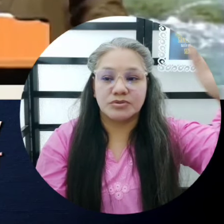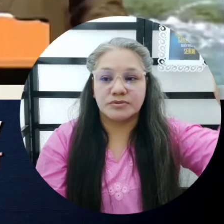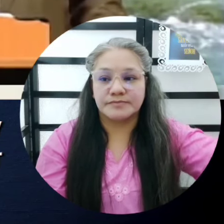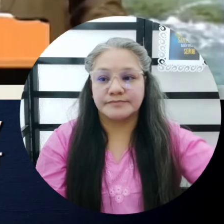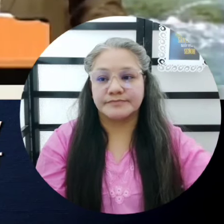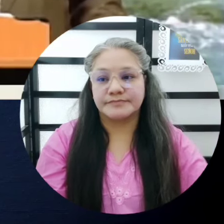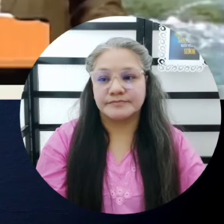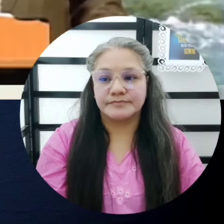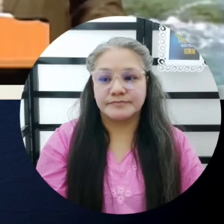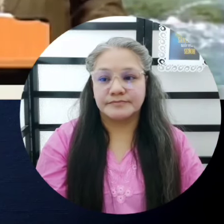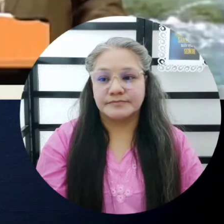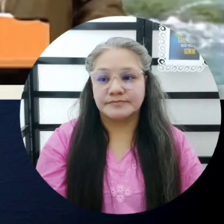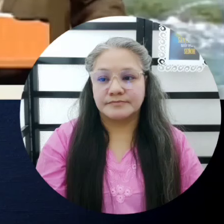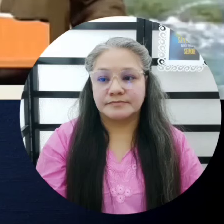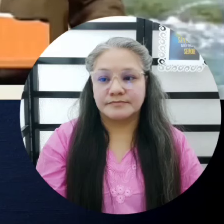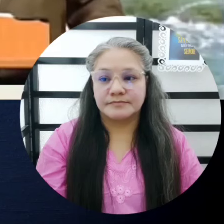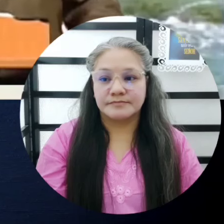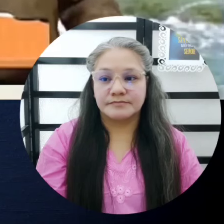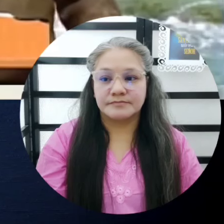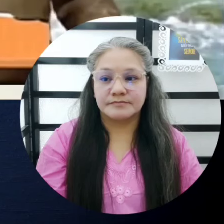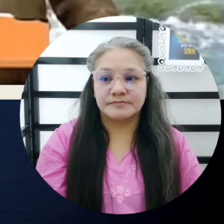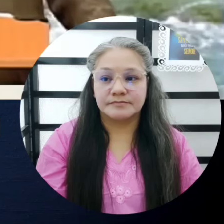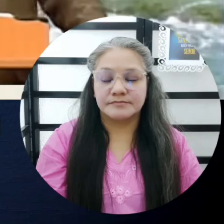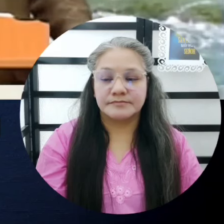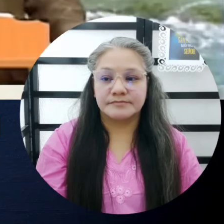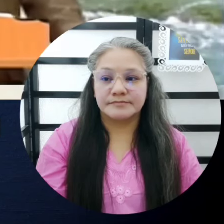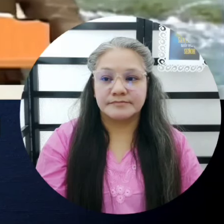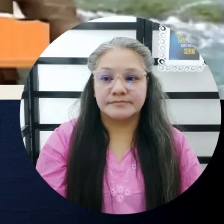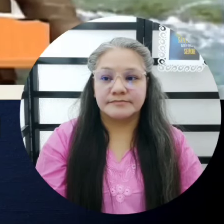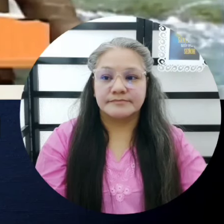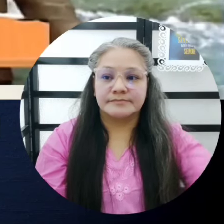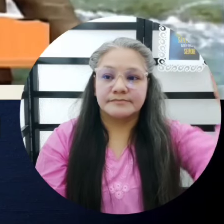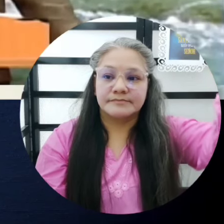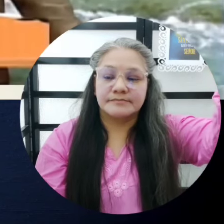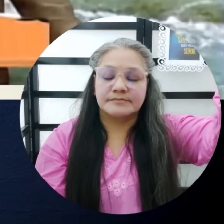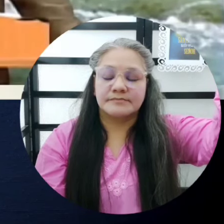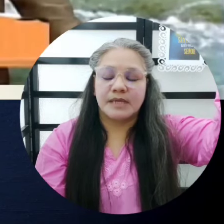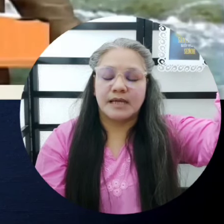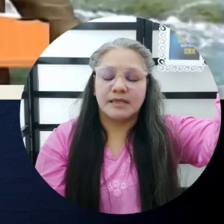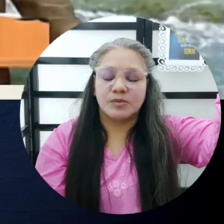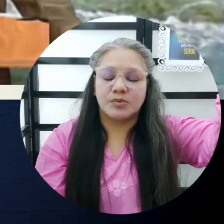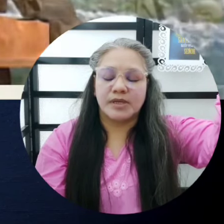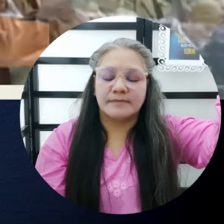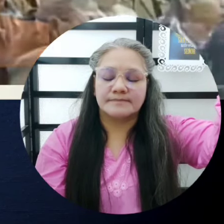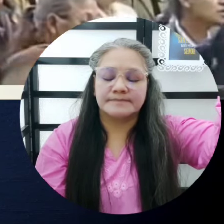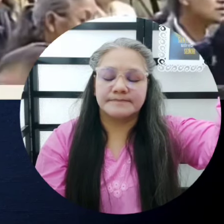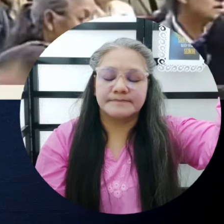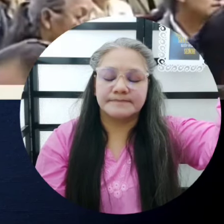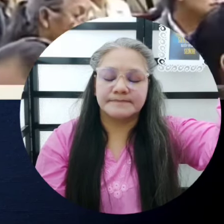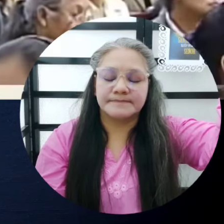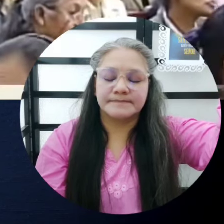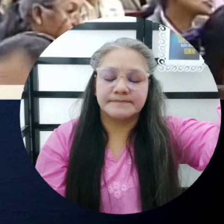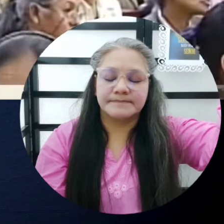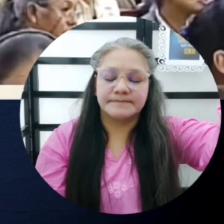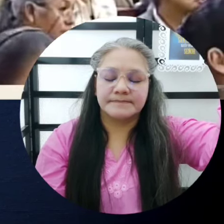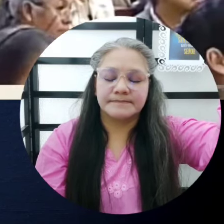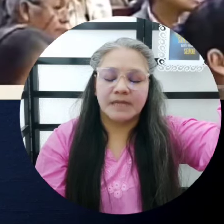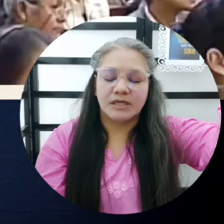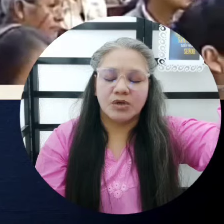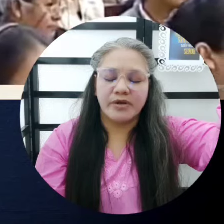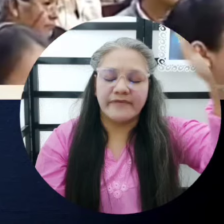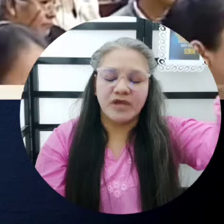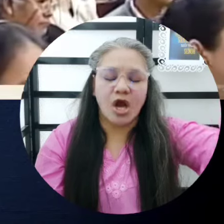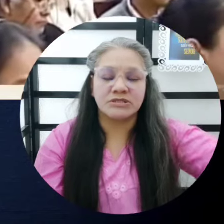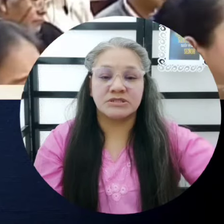Por eso hay que cumplir el deber conyugal. Poder en el nombre de Cristo. Hay que cumplir el deber